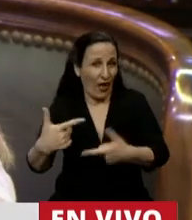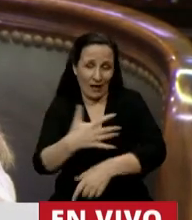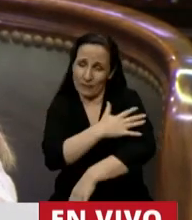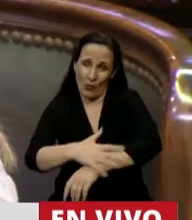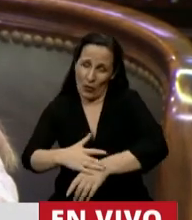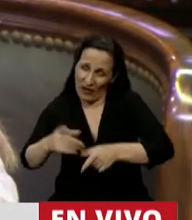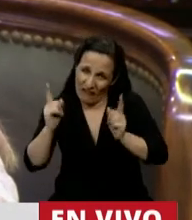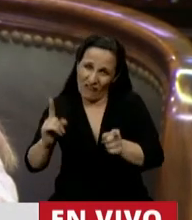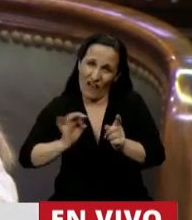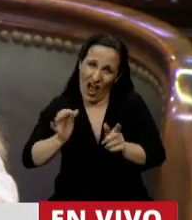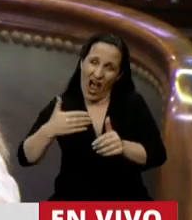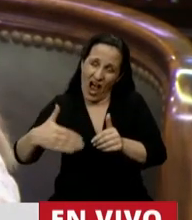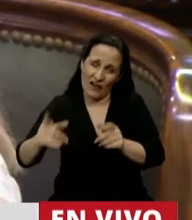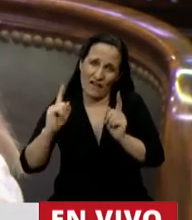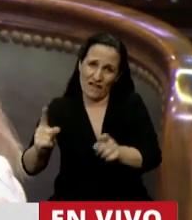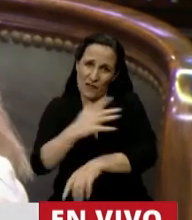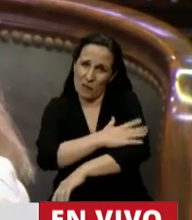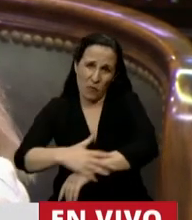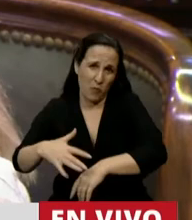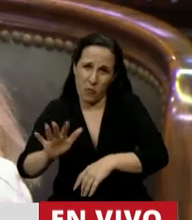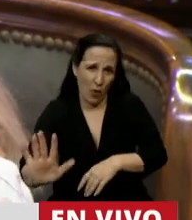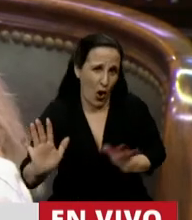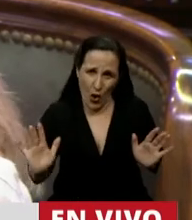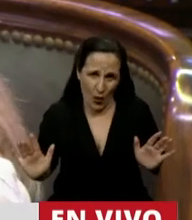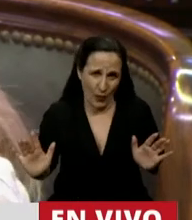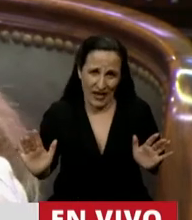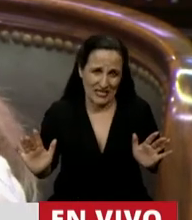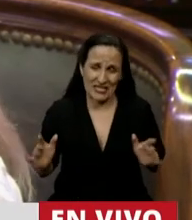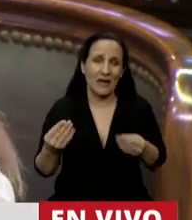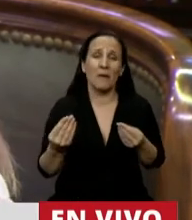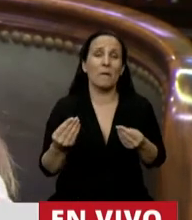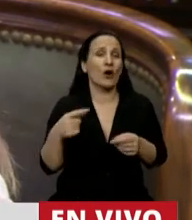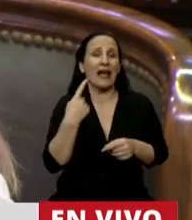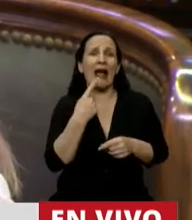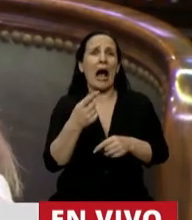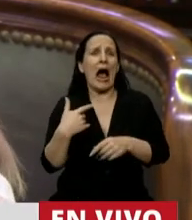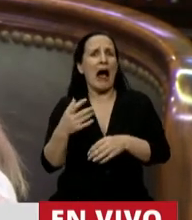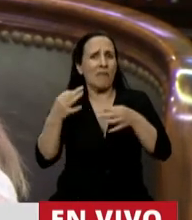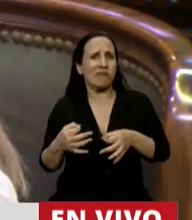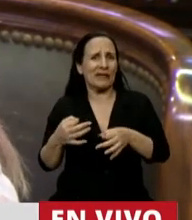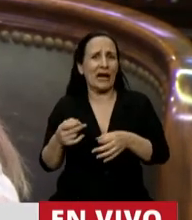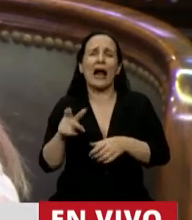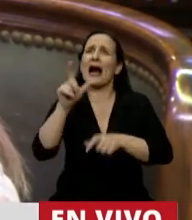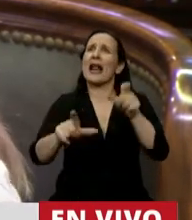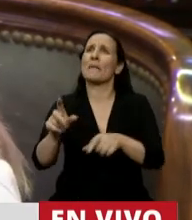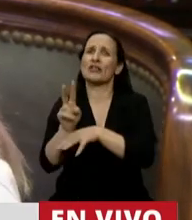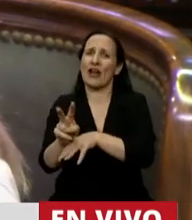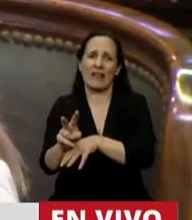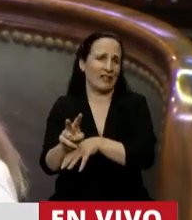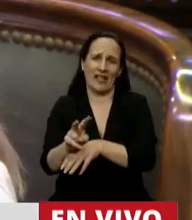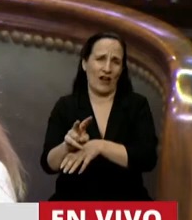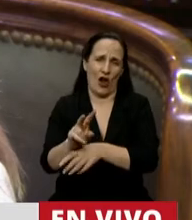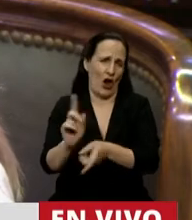tiempo. En realidad el problema es casi semántico, porque lo defienden es la pobreza y no a los pobres. Es